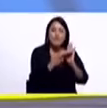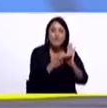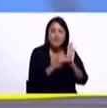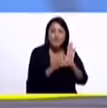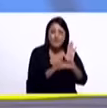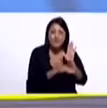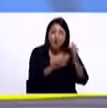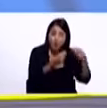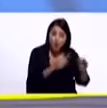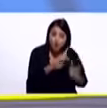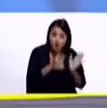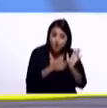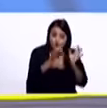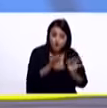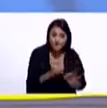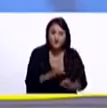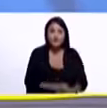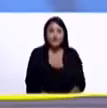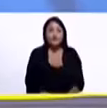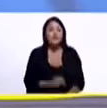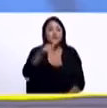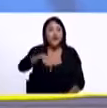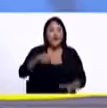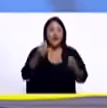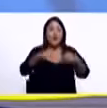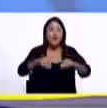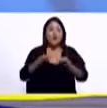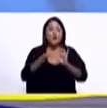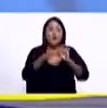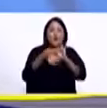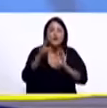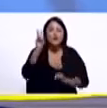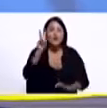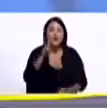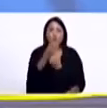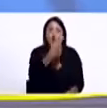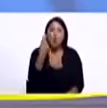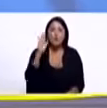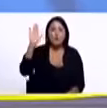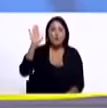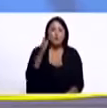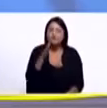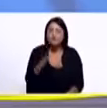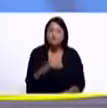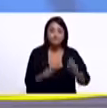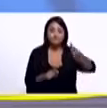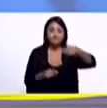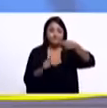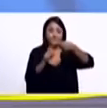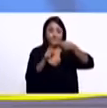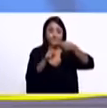Este acuerdo de unión nacional nos compromete a 1.